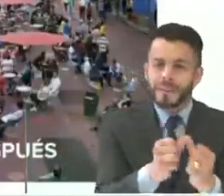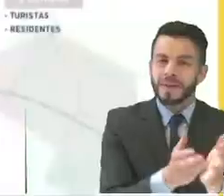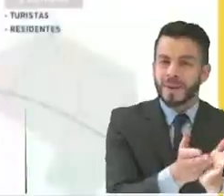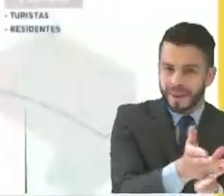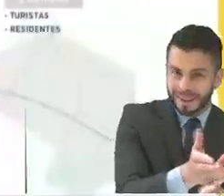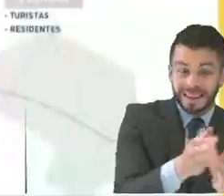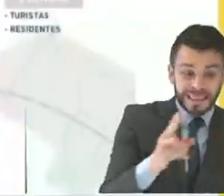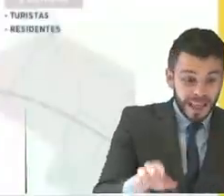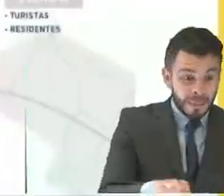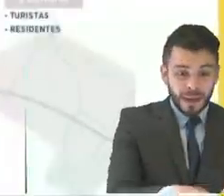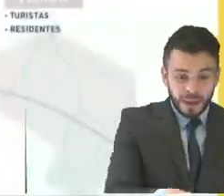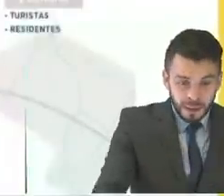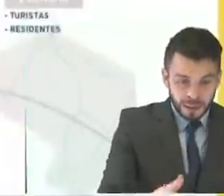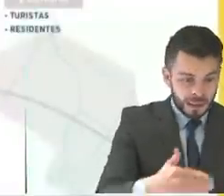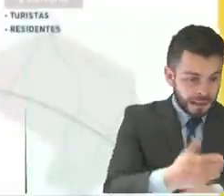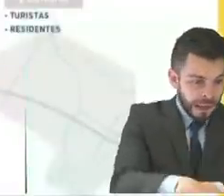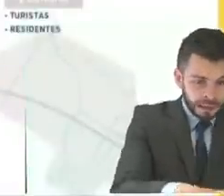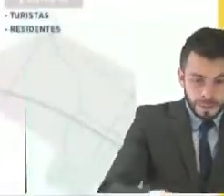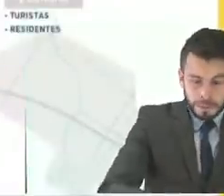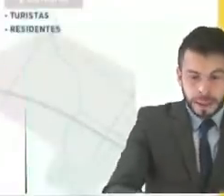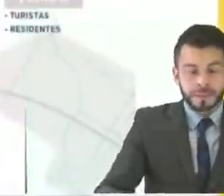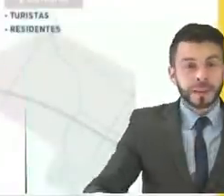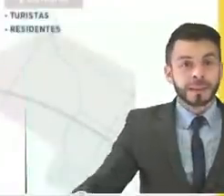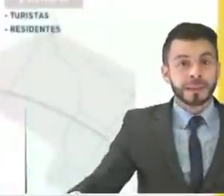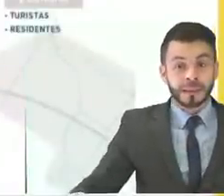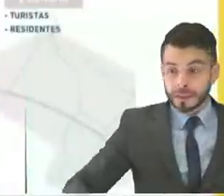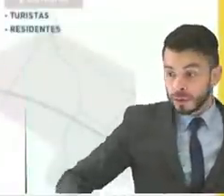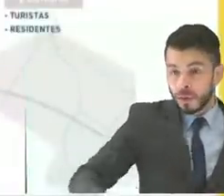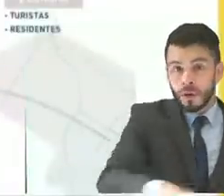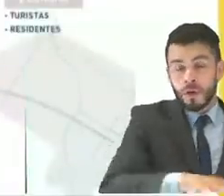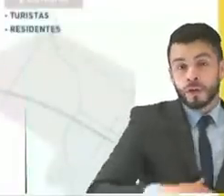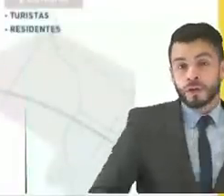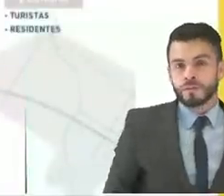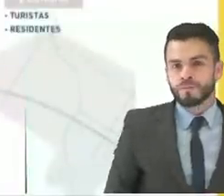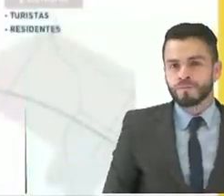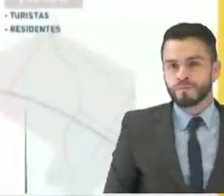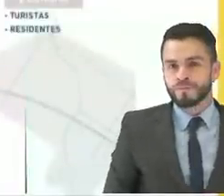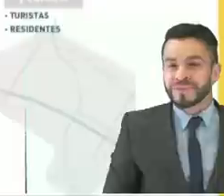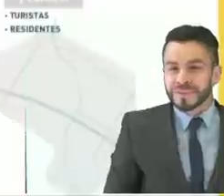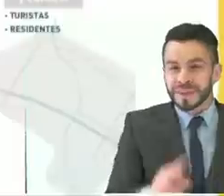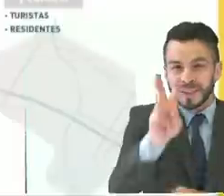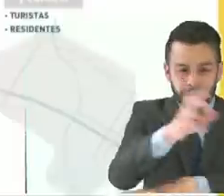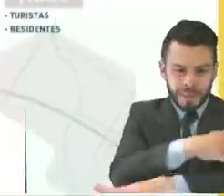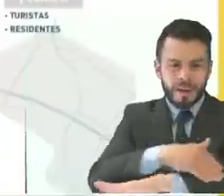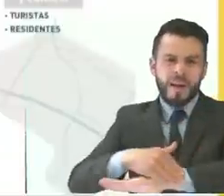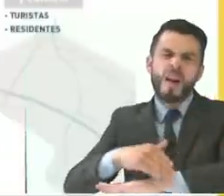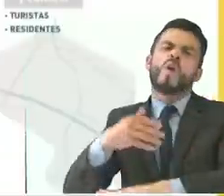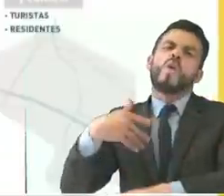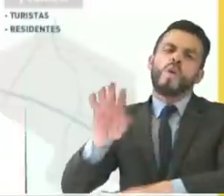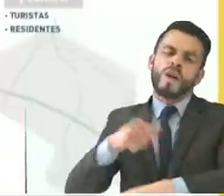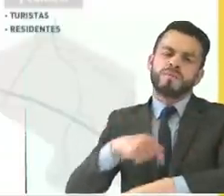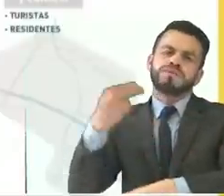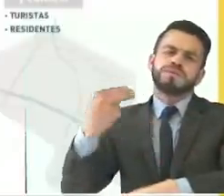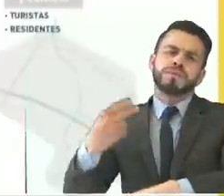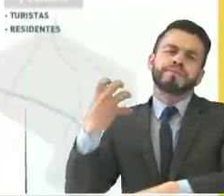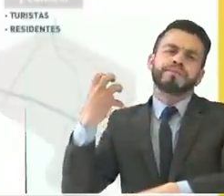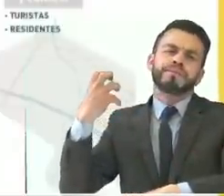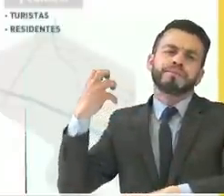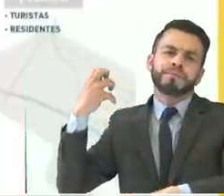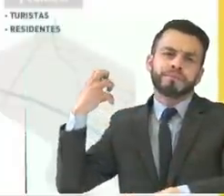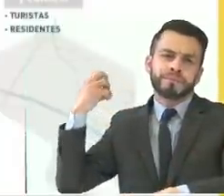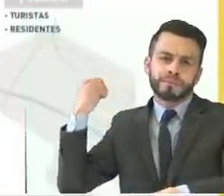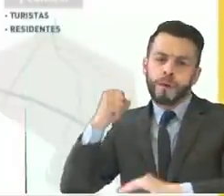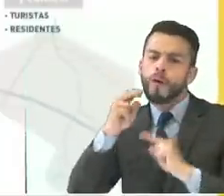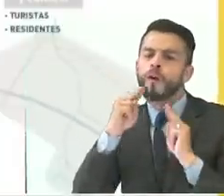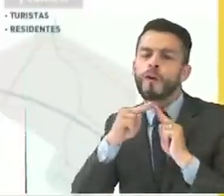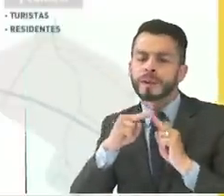calles. La Séptima es un corredor emblemático, histórico, con diferentes usuarios y características urbanos a lo